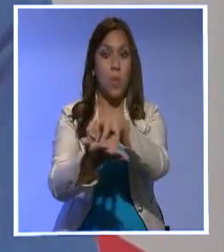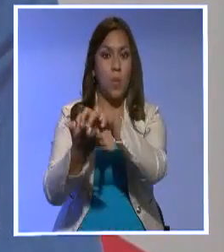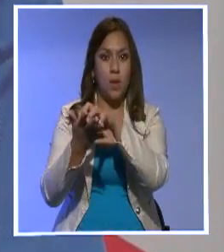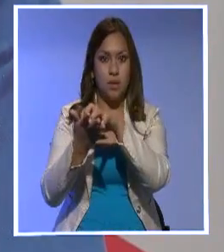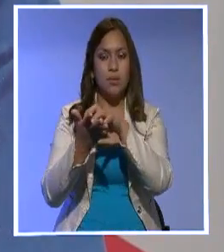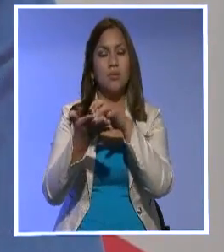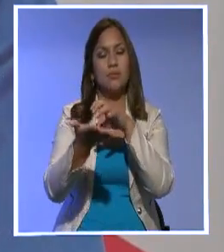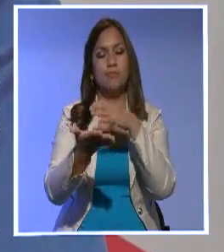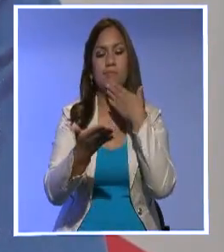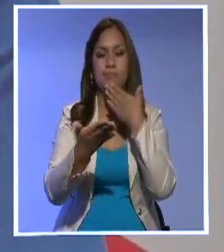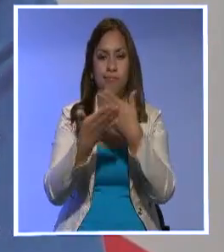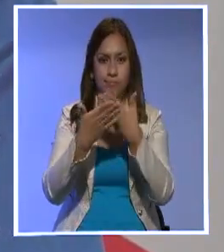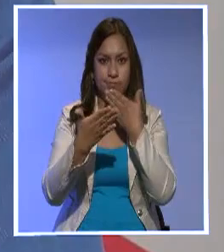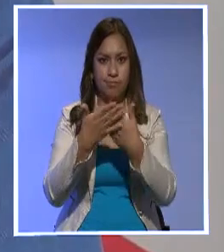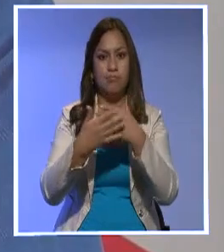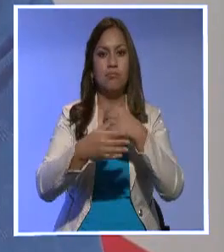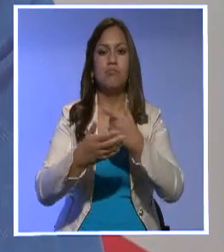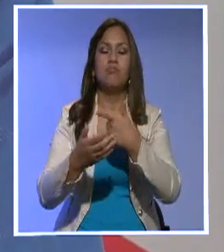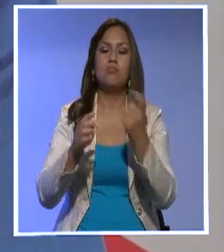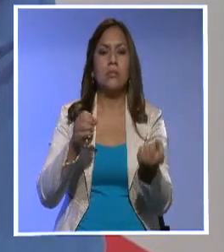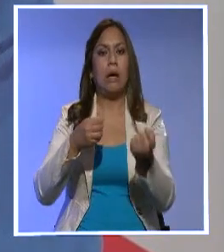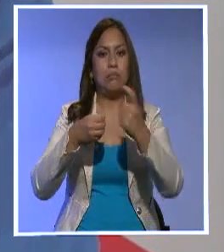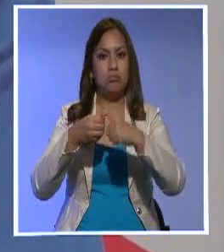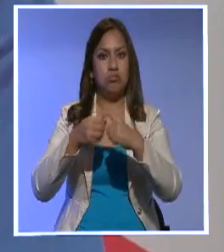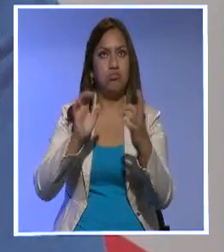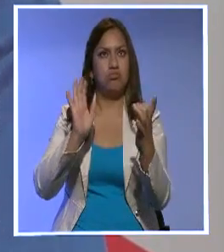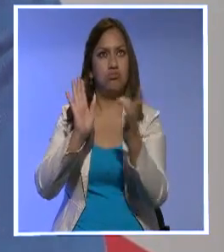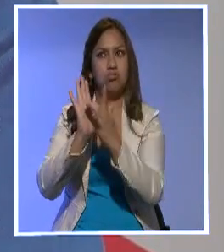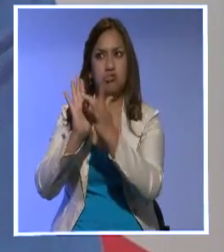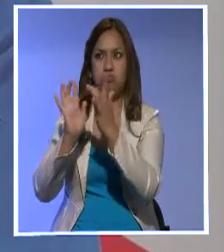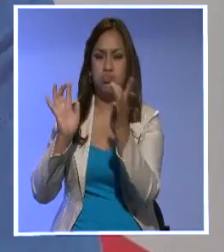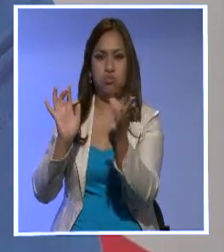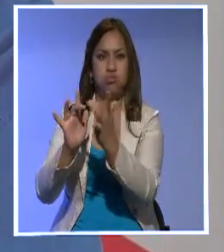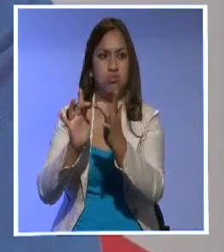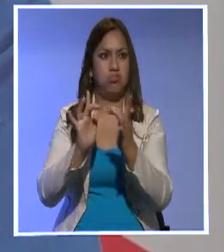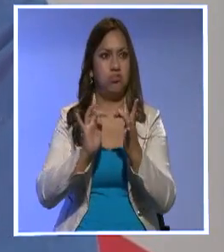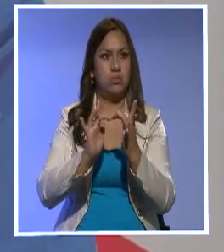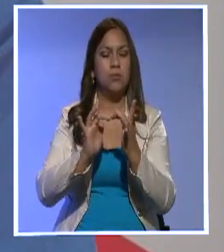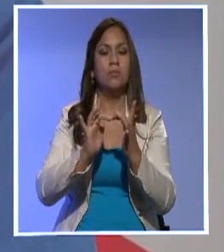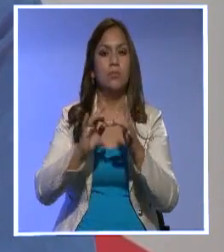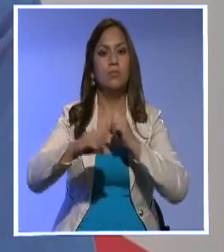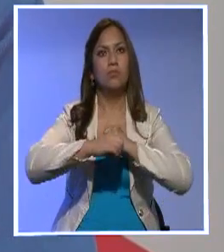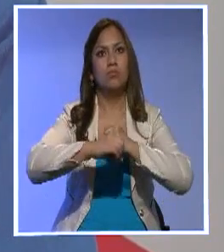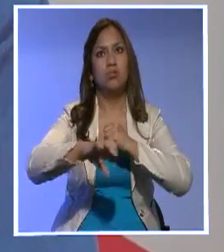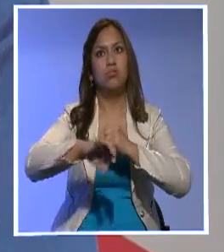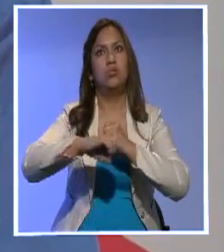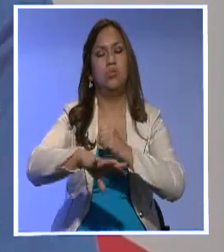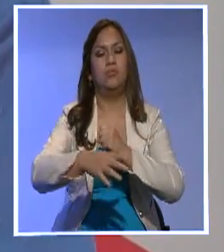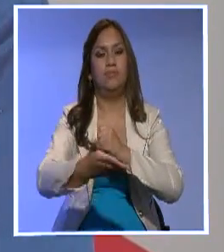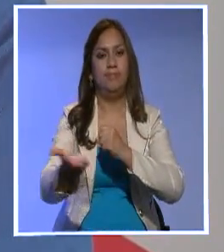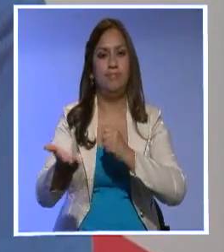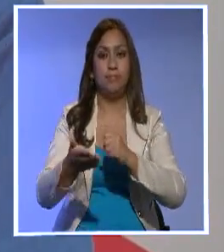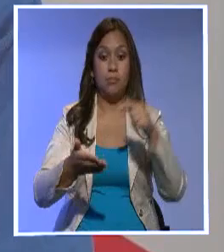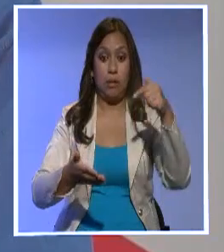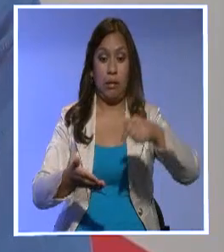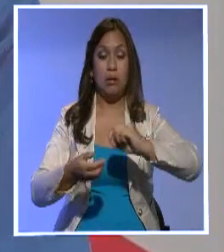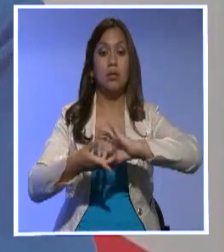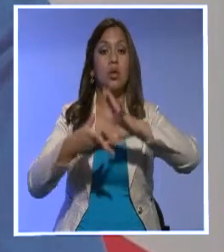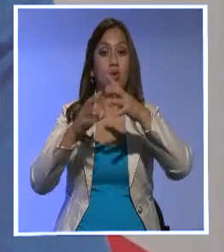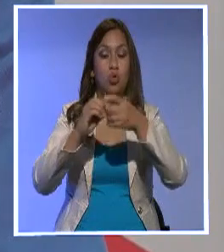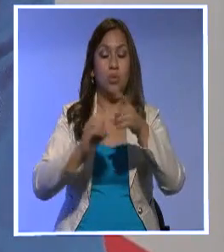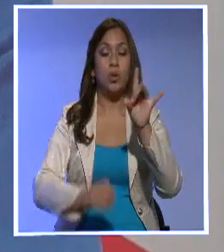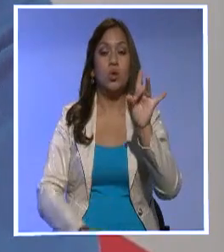contribuyen a la información de la asamblea nacional en estos programas 2 contigo de ley este el número 82 vamos al tema de la fiscalización